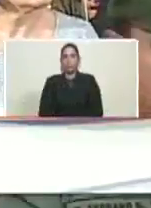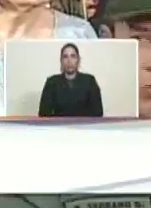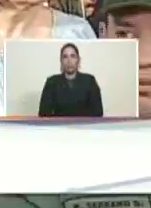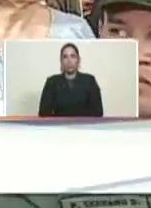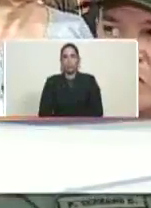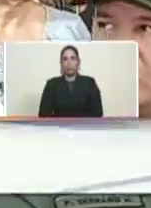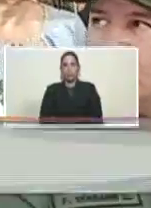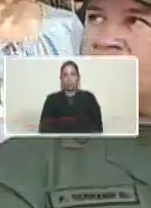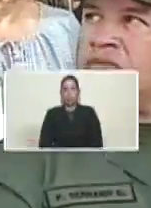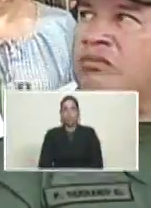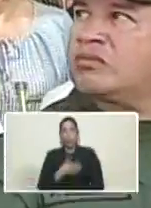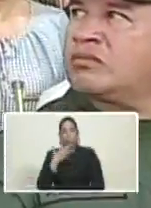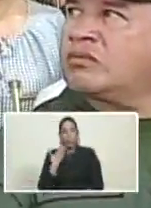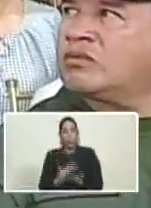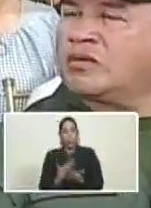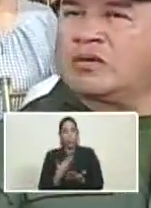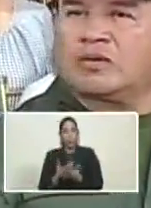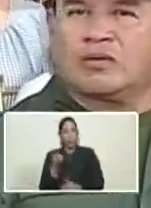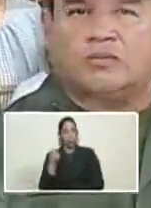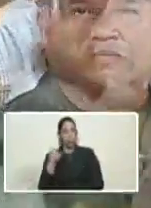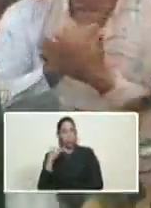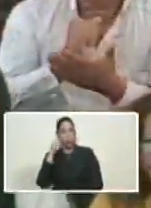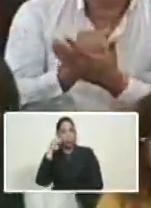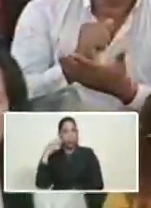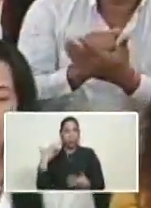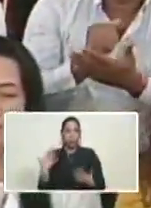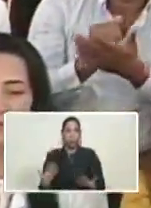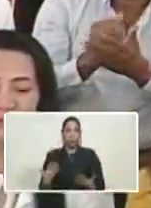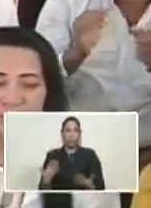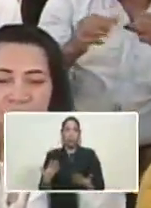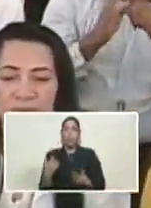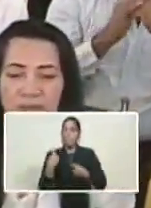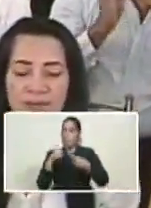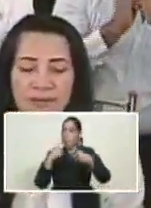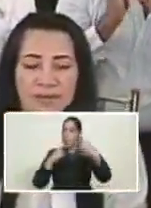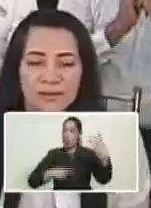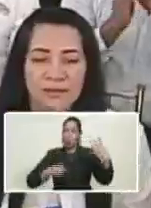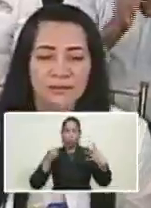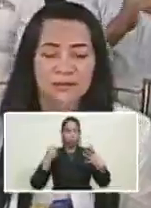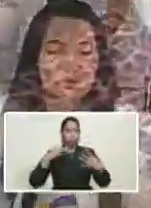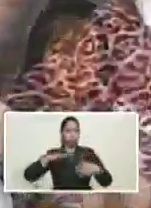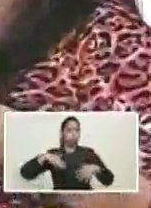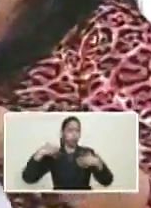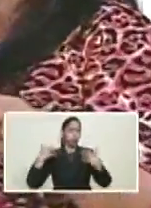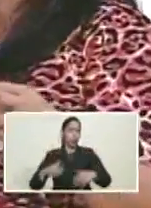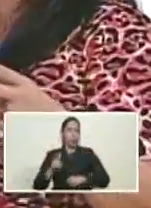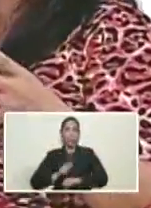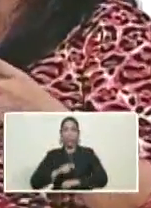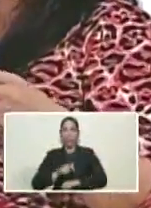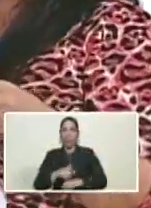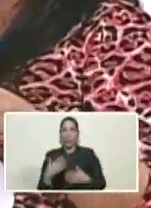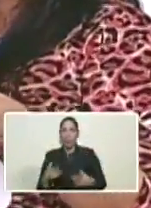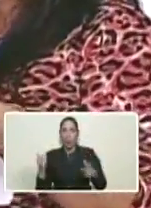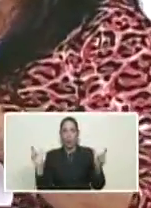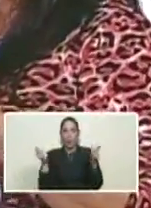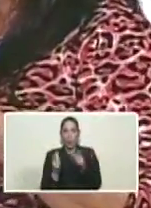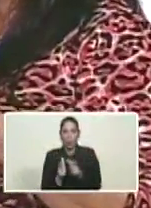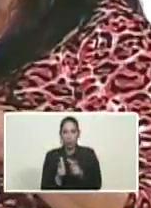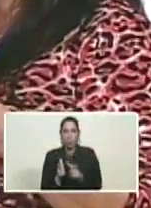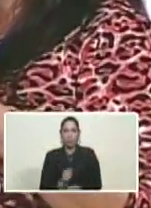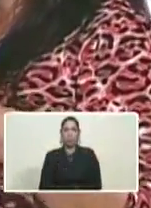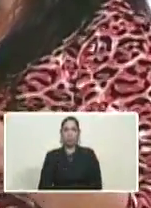Entre muchas propuestas, estas fueron las que, fueron muchas, presidente, pero por cuestión de tiempo se sistematizó aquí. No